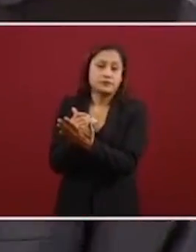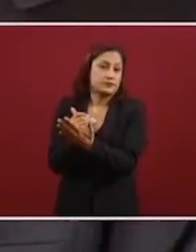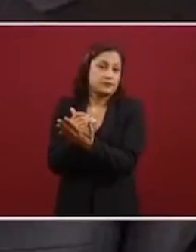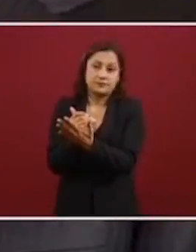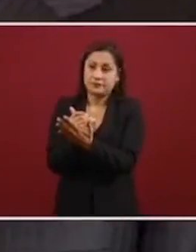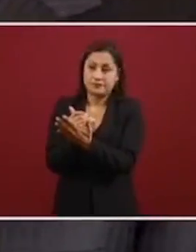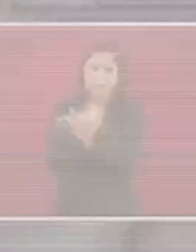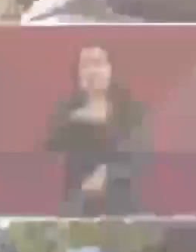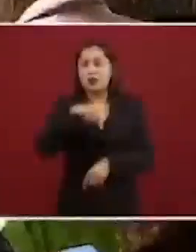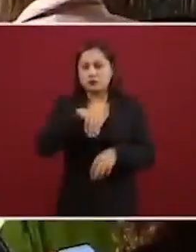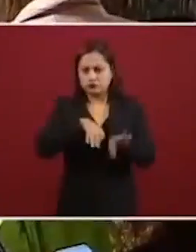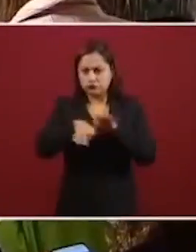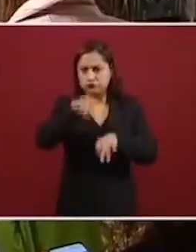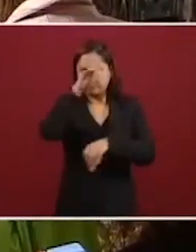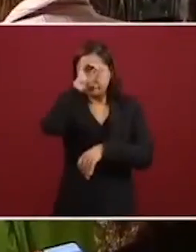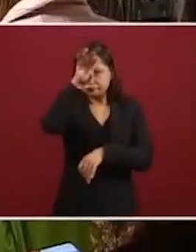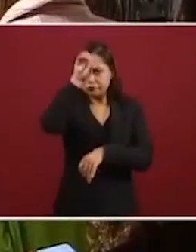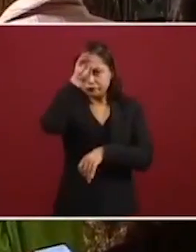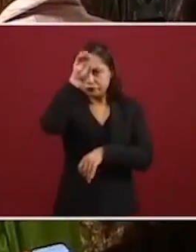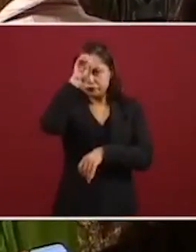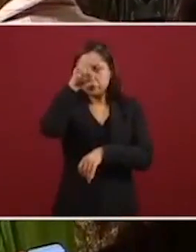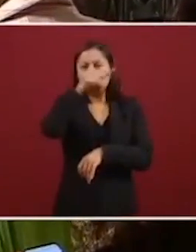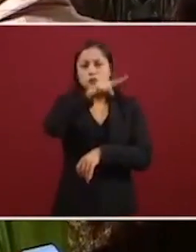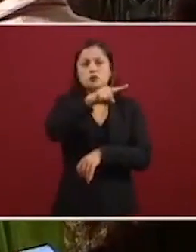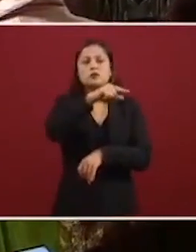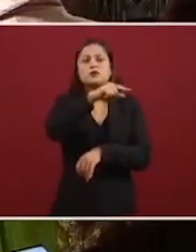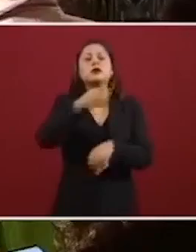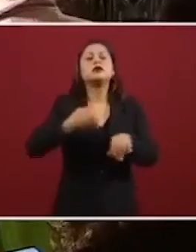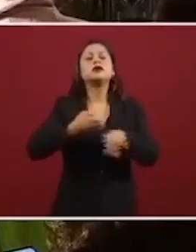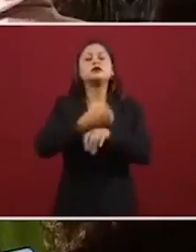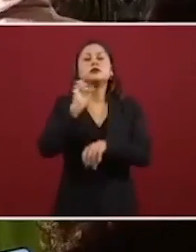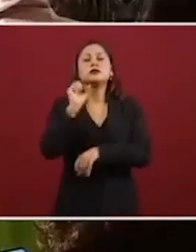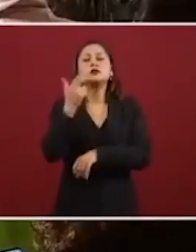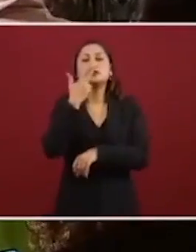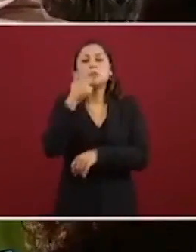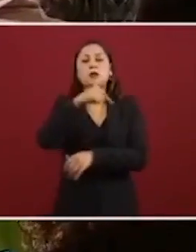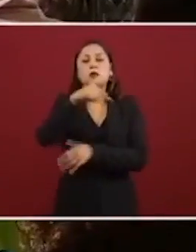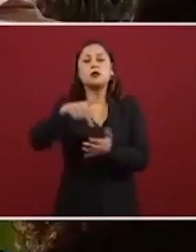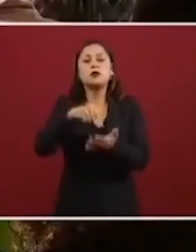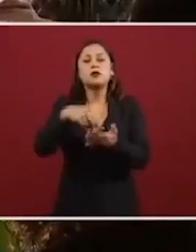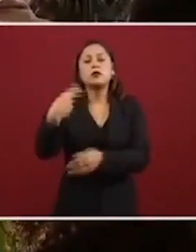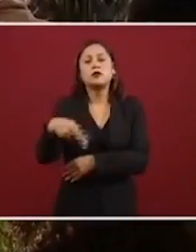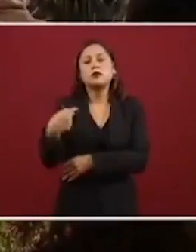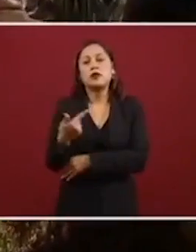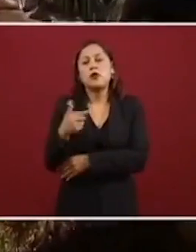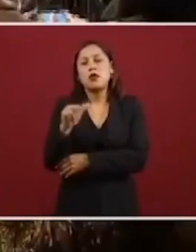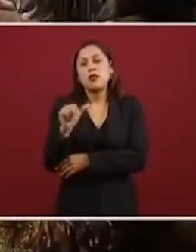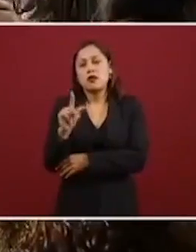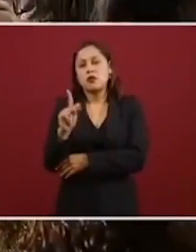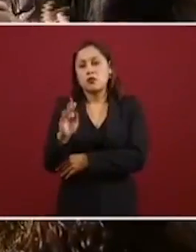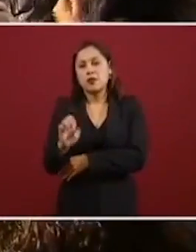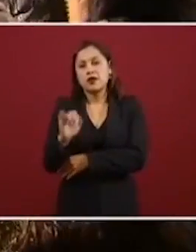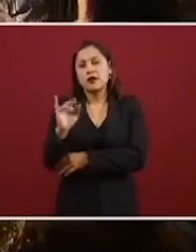establece la ley de chihuahua guadalupe y cargo de una asamblea